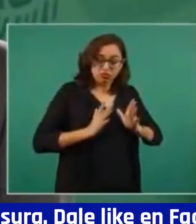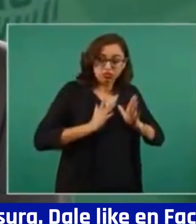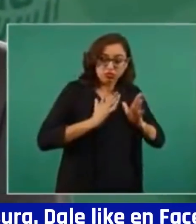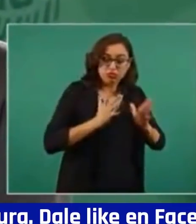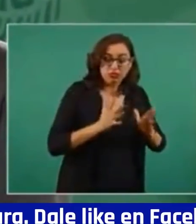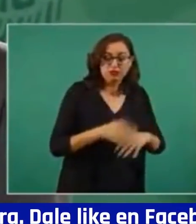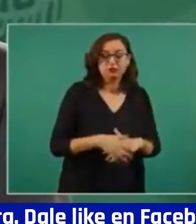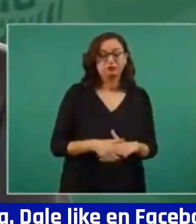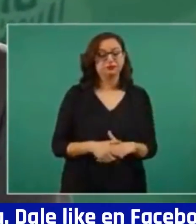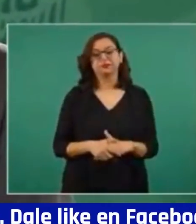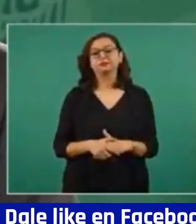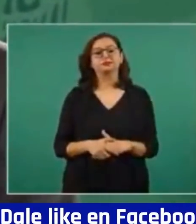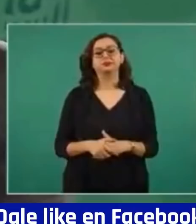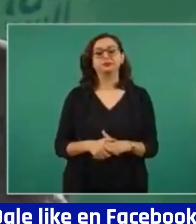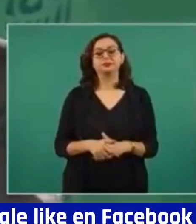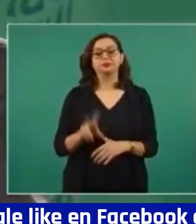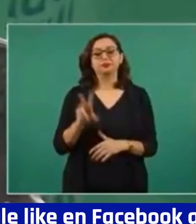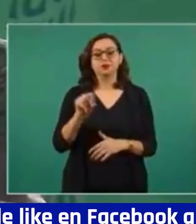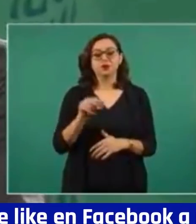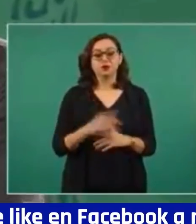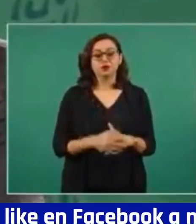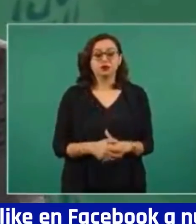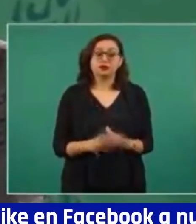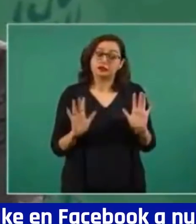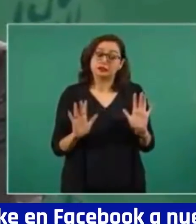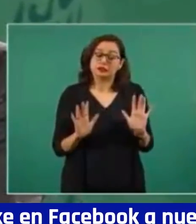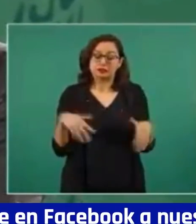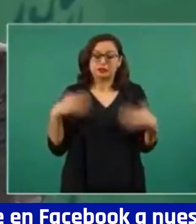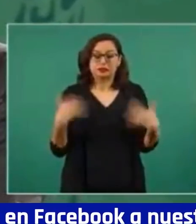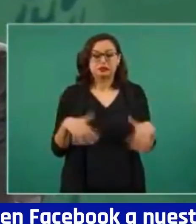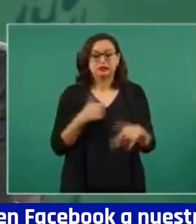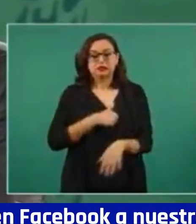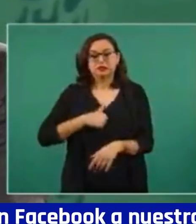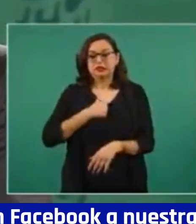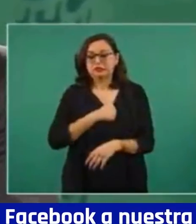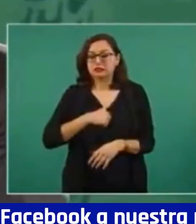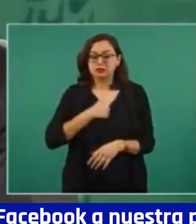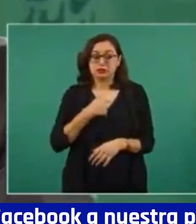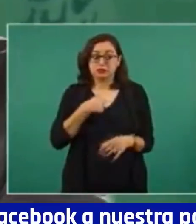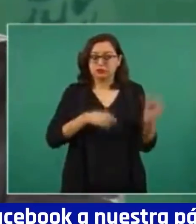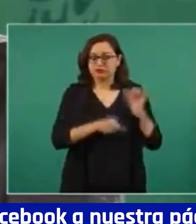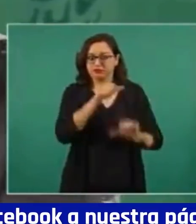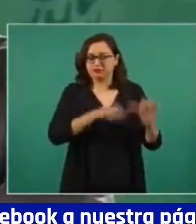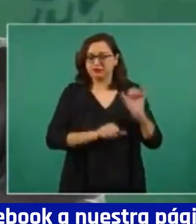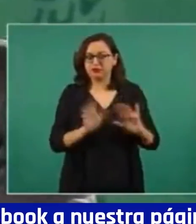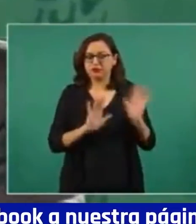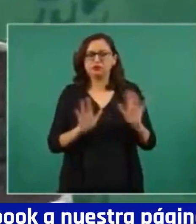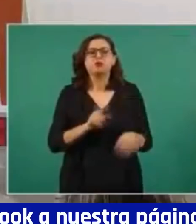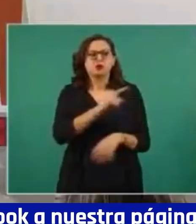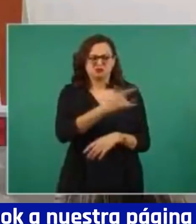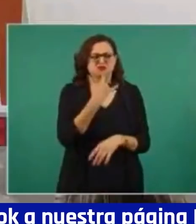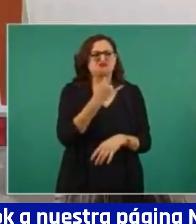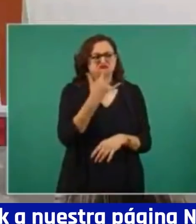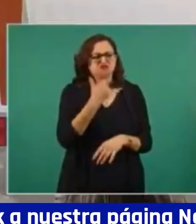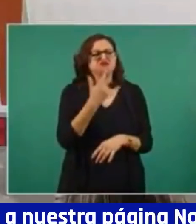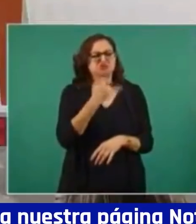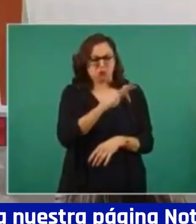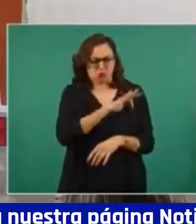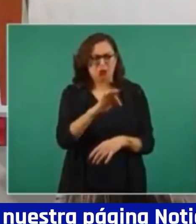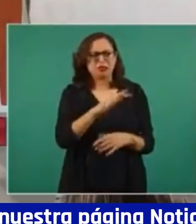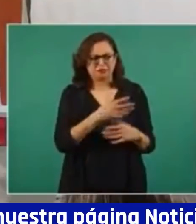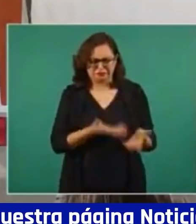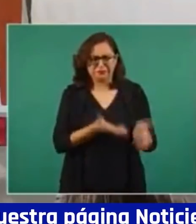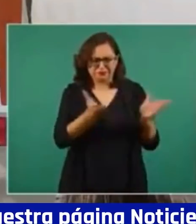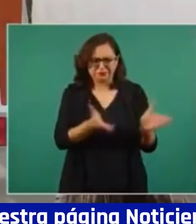Ya no, no quisiera yo estar en sus zapatos, pero que le echen ganas, sí se puede.